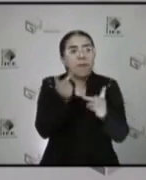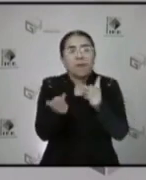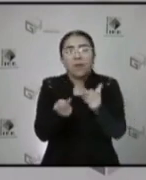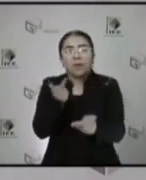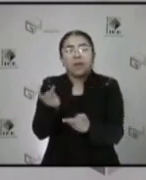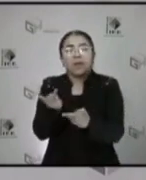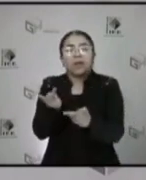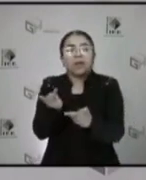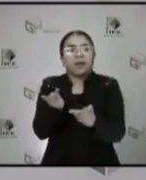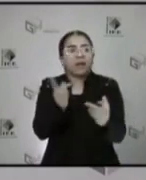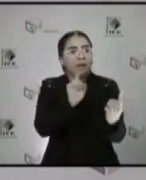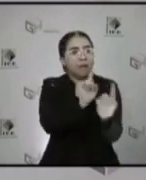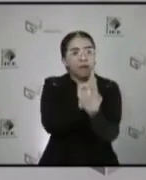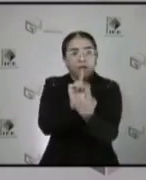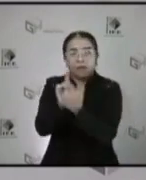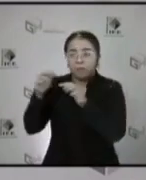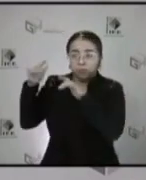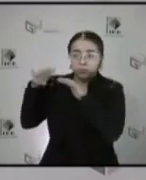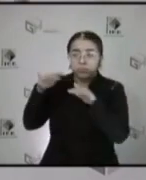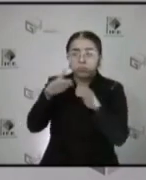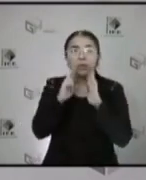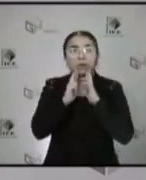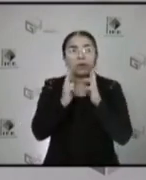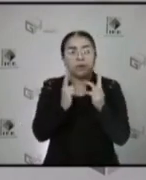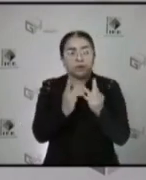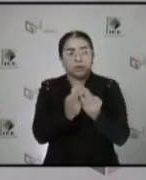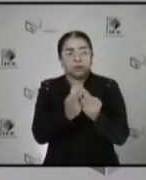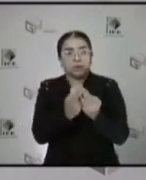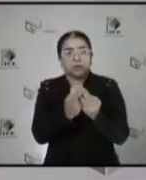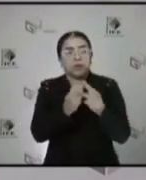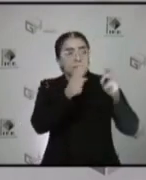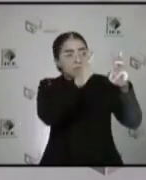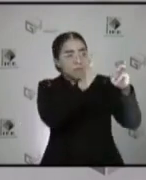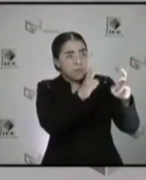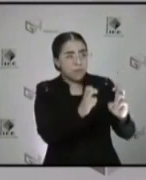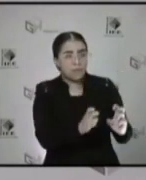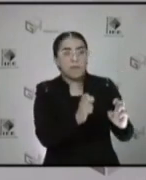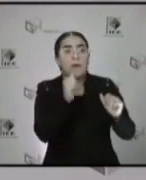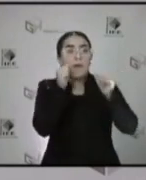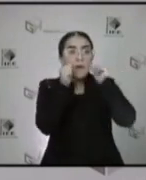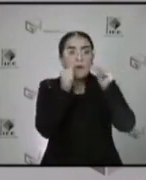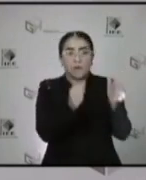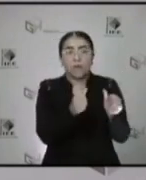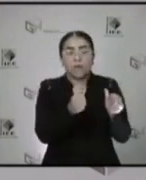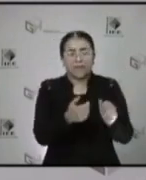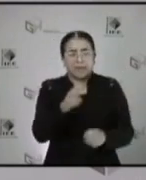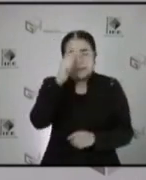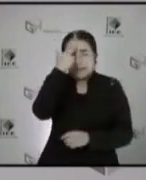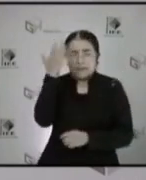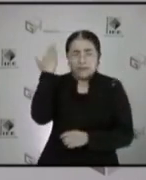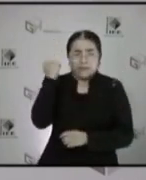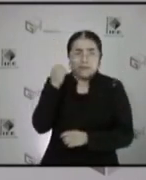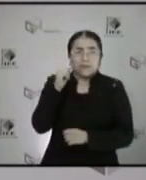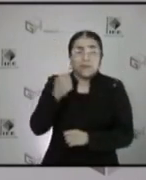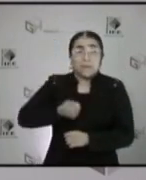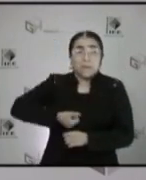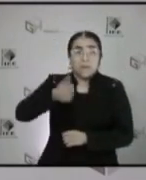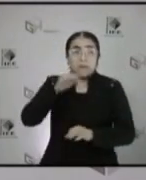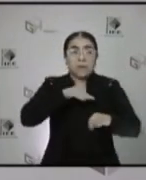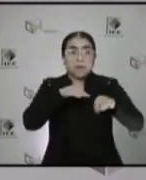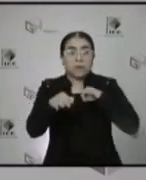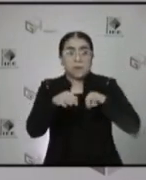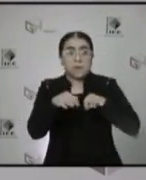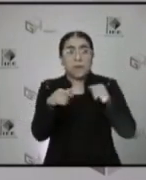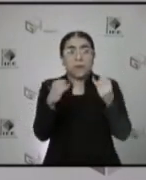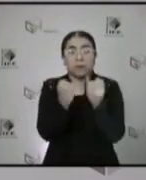los grandes temas de nuestro Estado. Como muchos saben, mi primer empleo fue ser defensor público, por lo que me queda